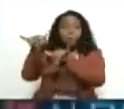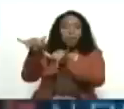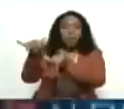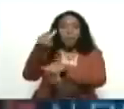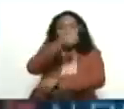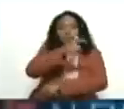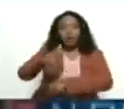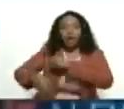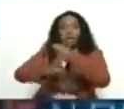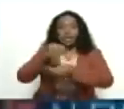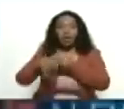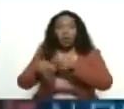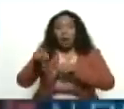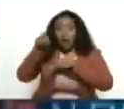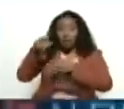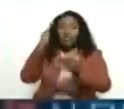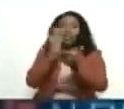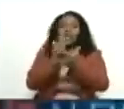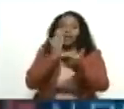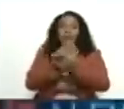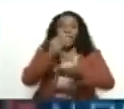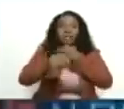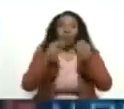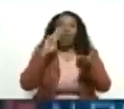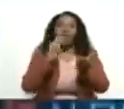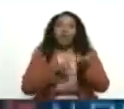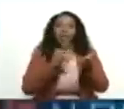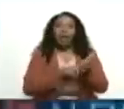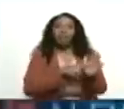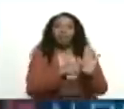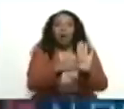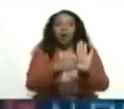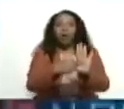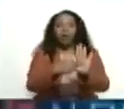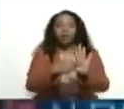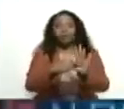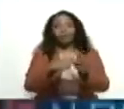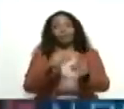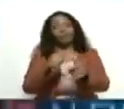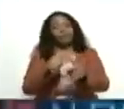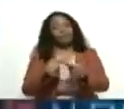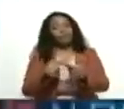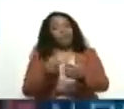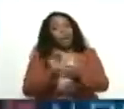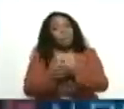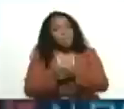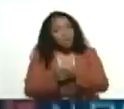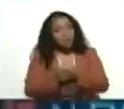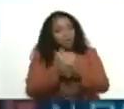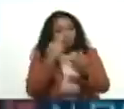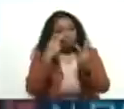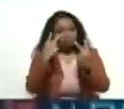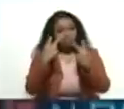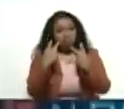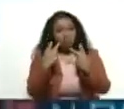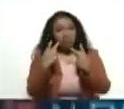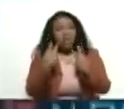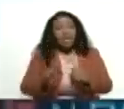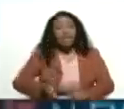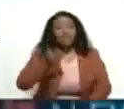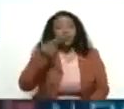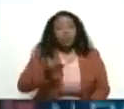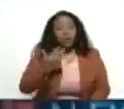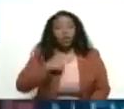Todo esto siempre fue verdad. Entonces, compañeras y compañeros, es vital que